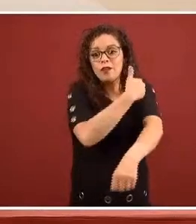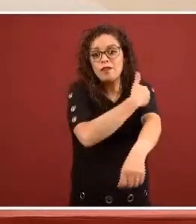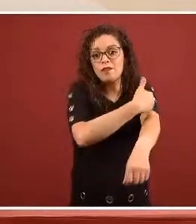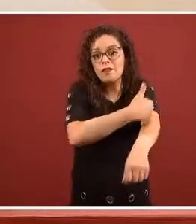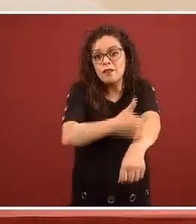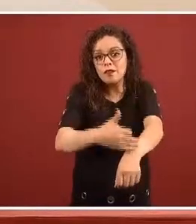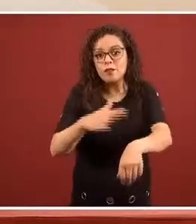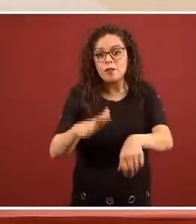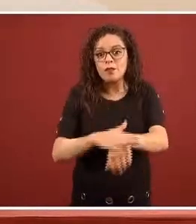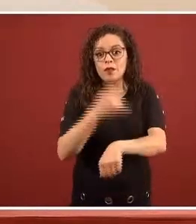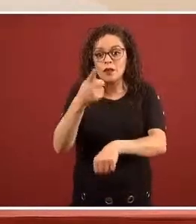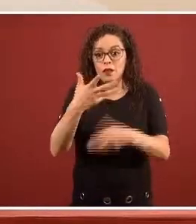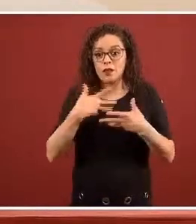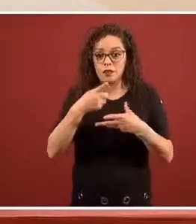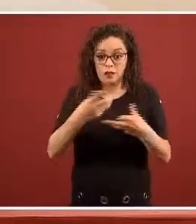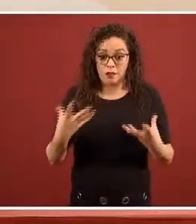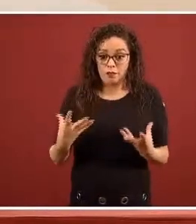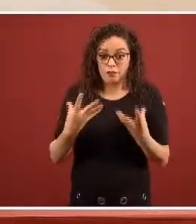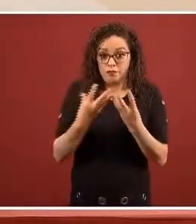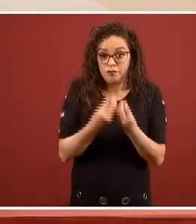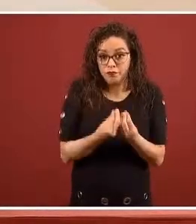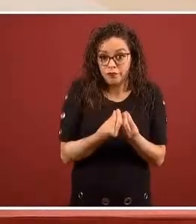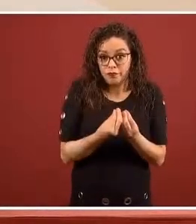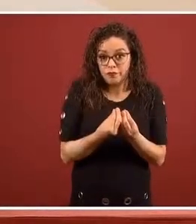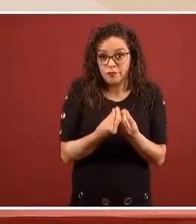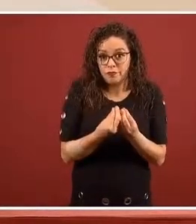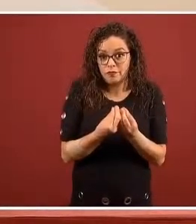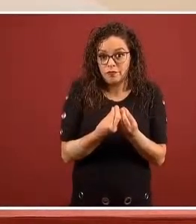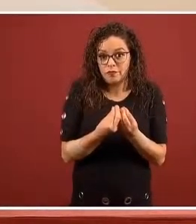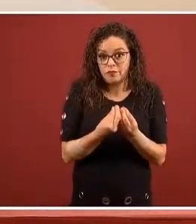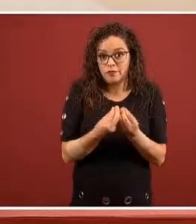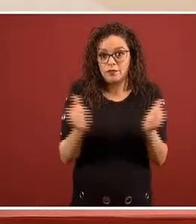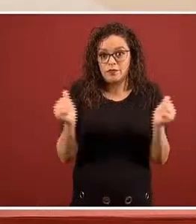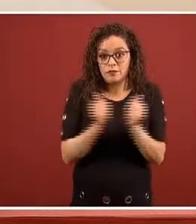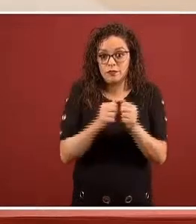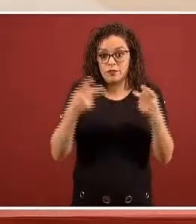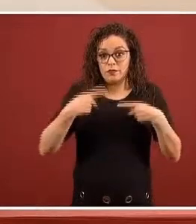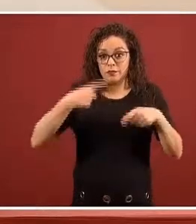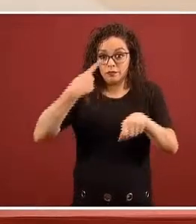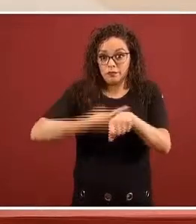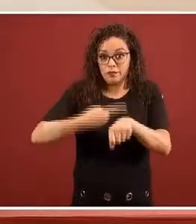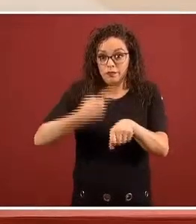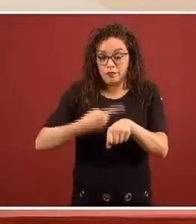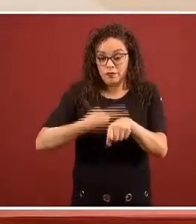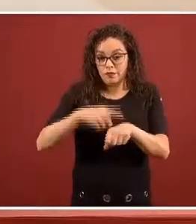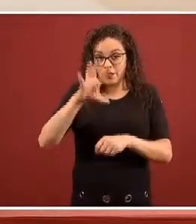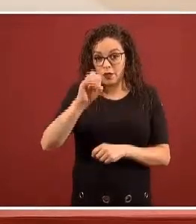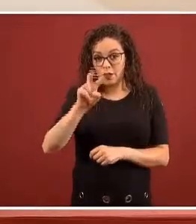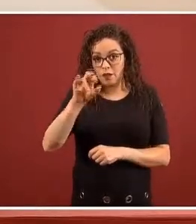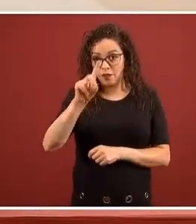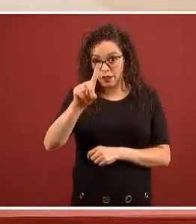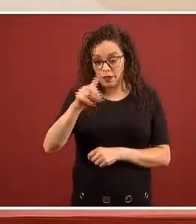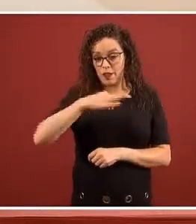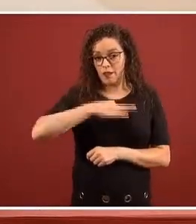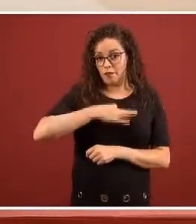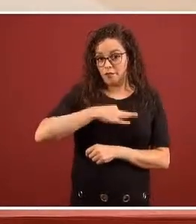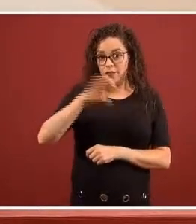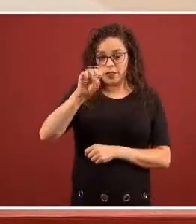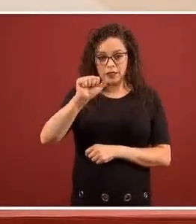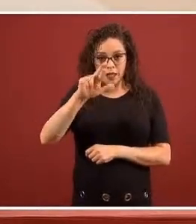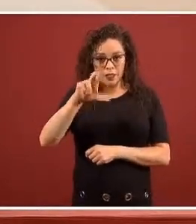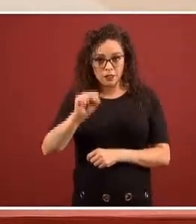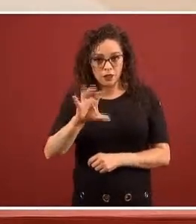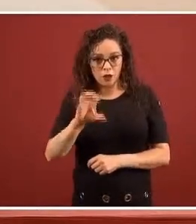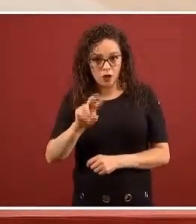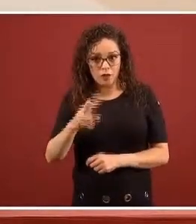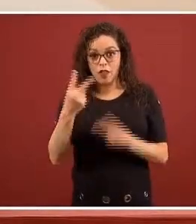cercana a una persona infectada por COVID, una persona que padezca COVID, infectada por el virus SARS-CoV-2, o la misma